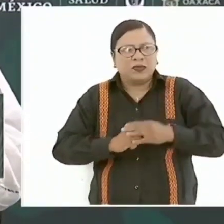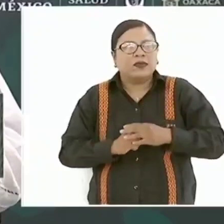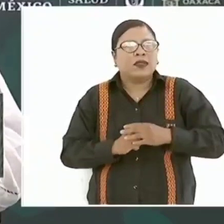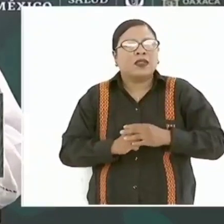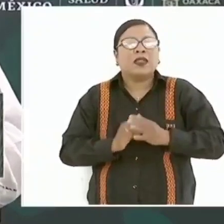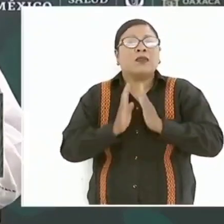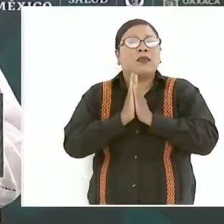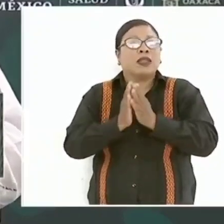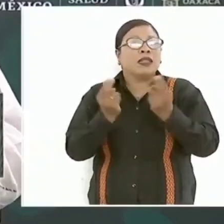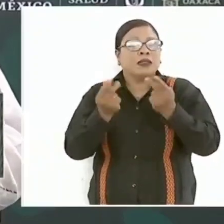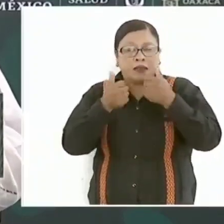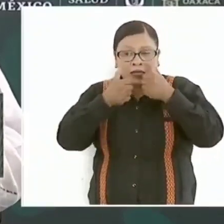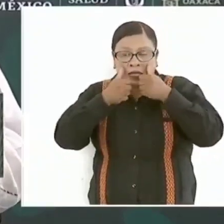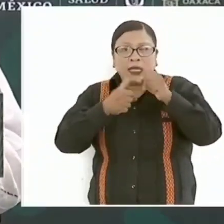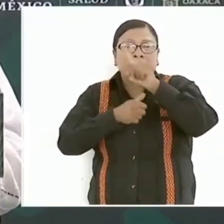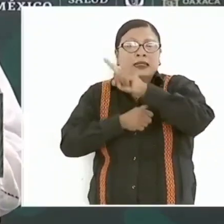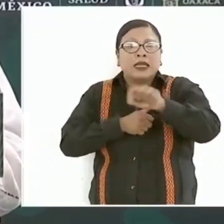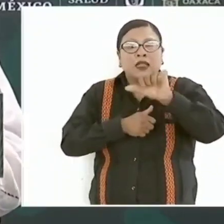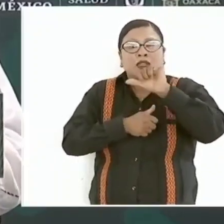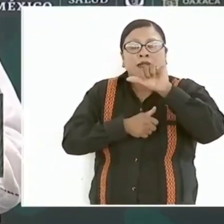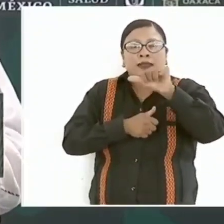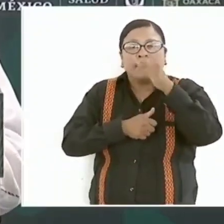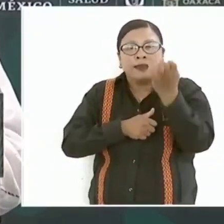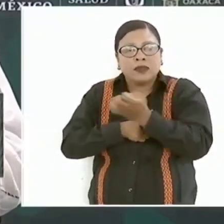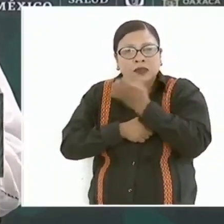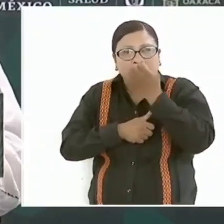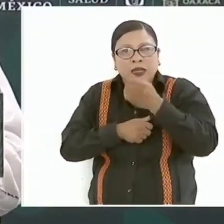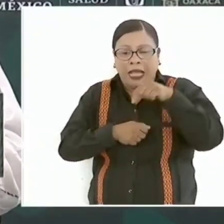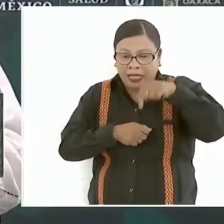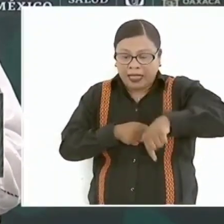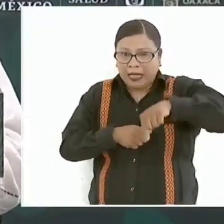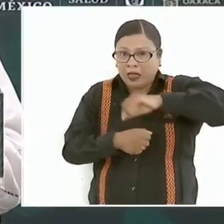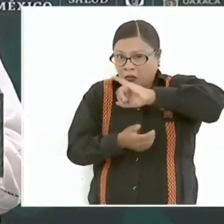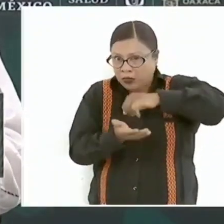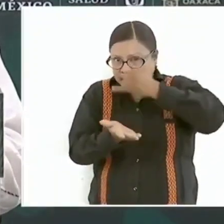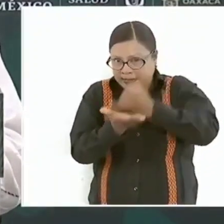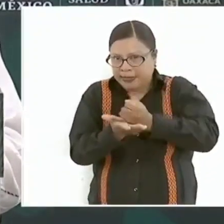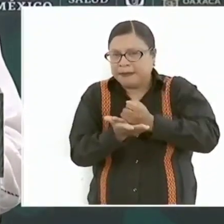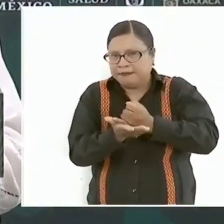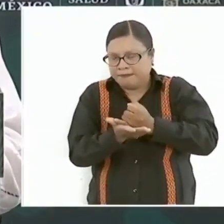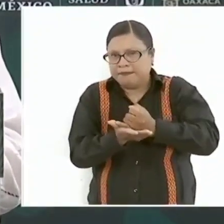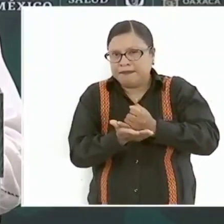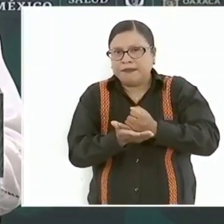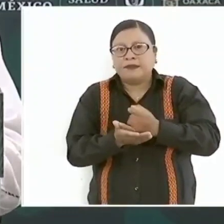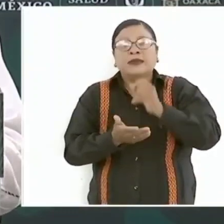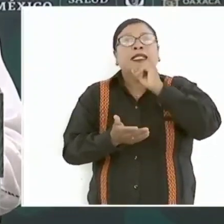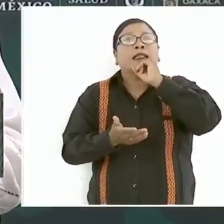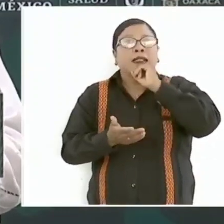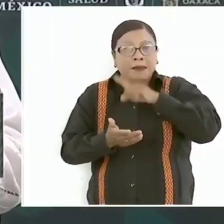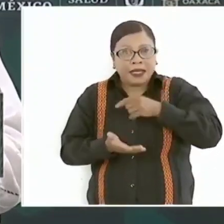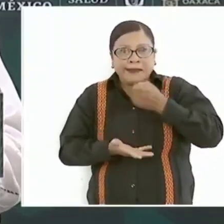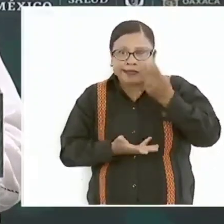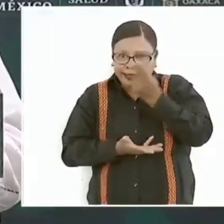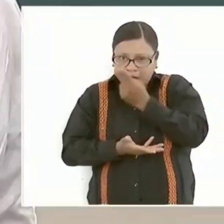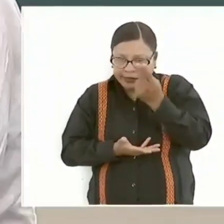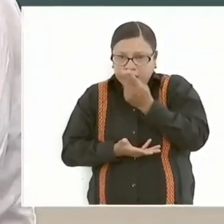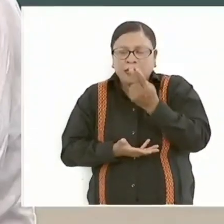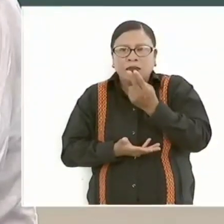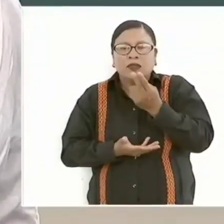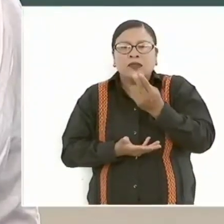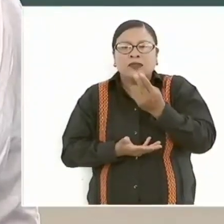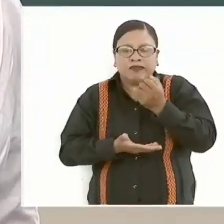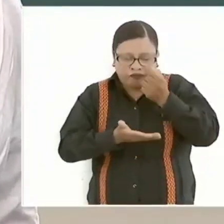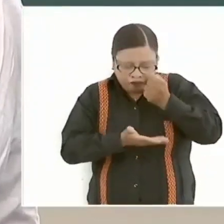hay que atender 116 escuelas del municipio de Juchitán y entregar